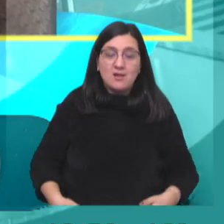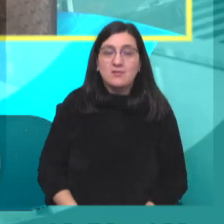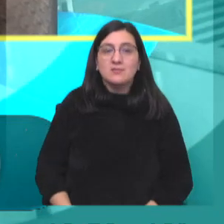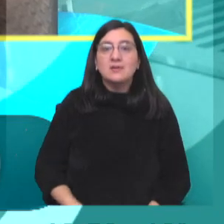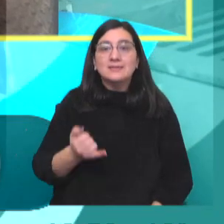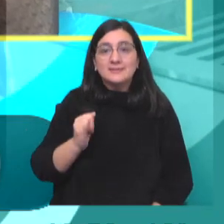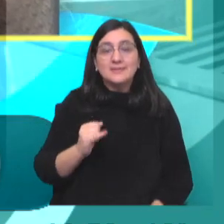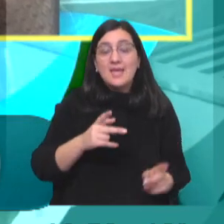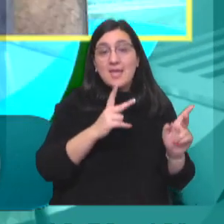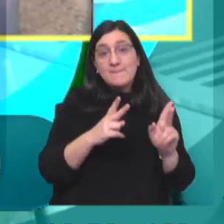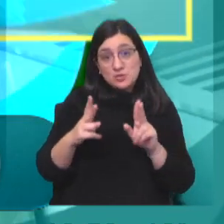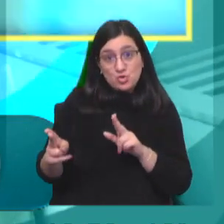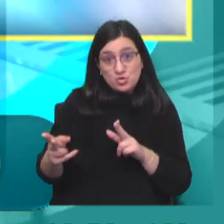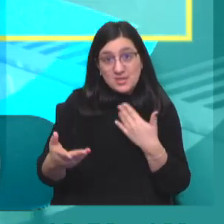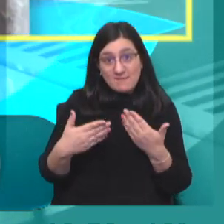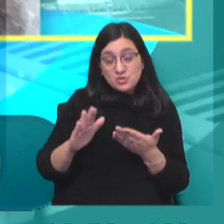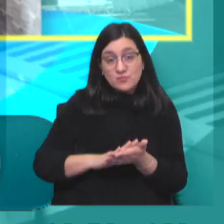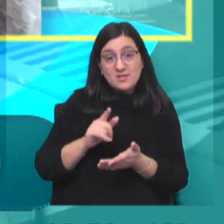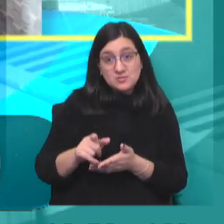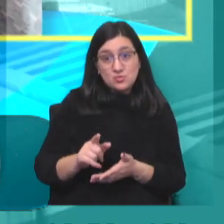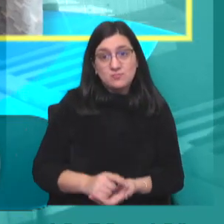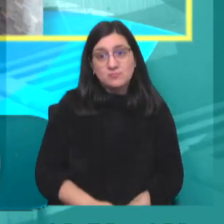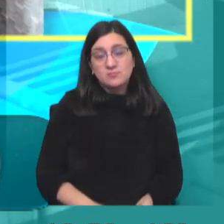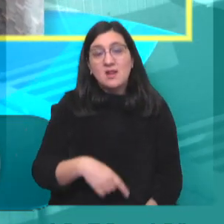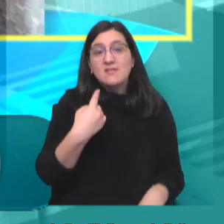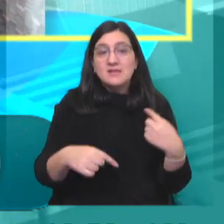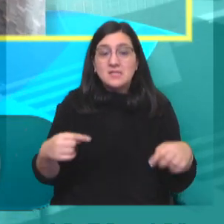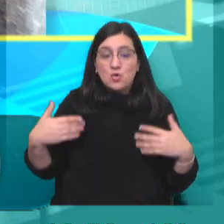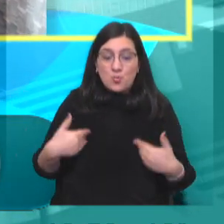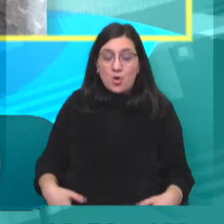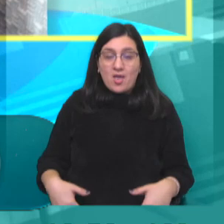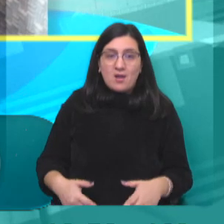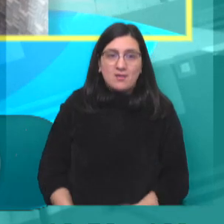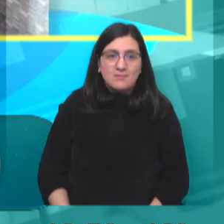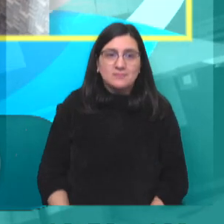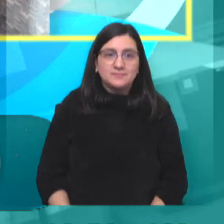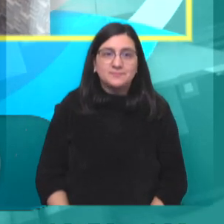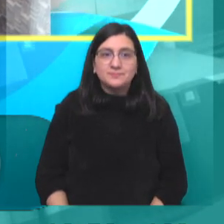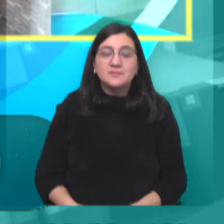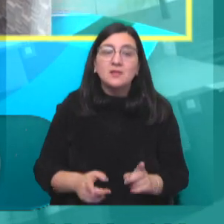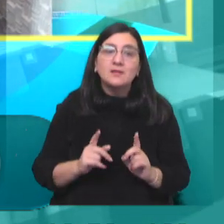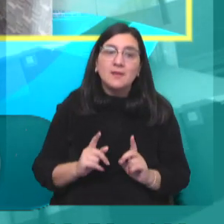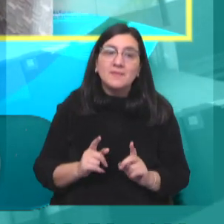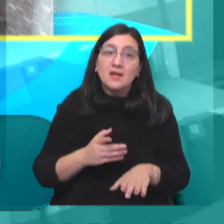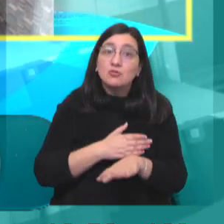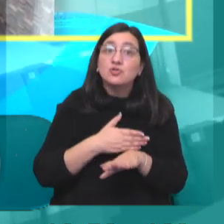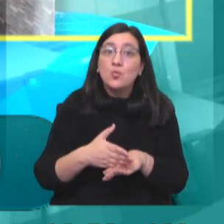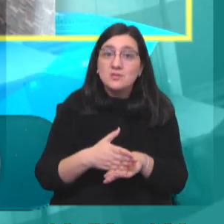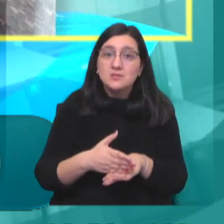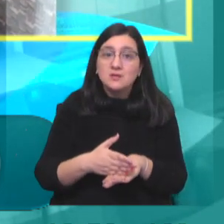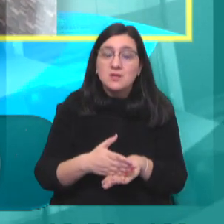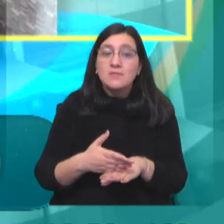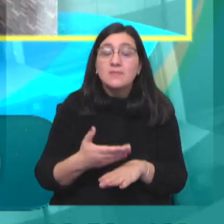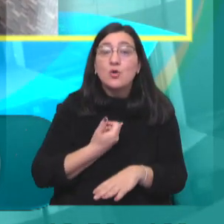tenemos episodios que hablan de eso, de la diversidad corporal y de cómo nos afecta también, del tema de cómo nos mostramos